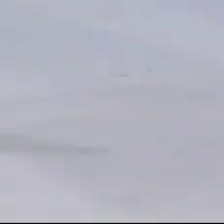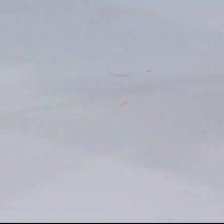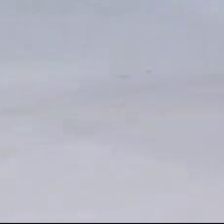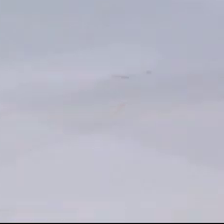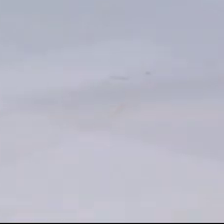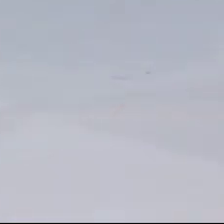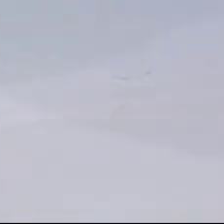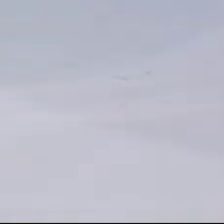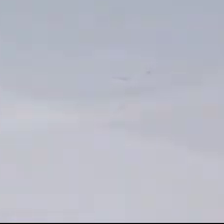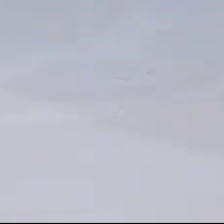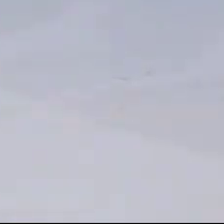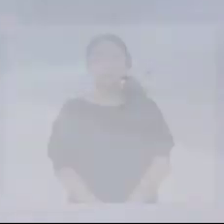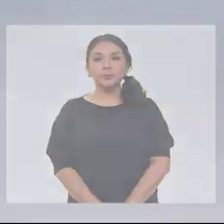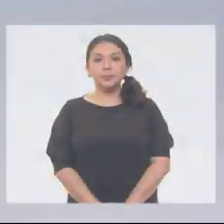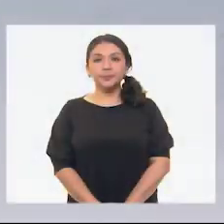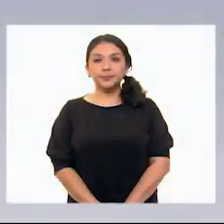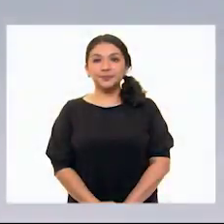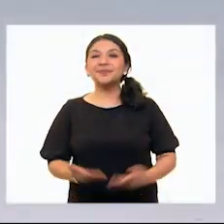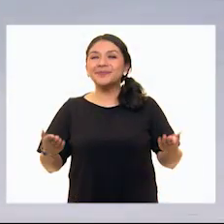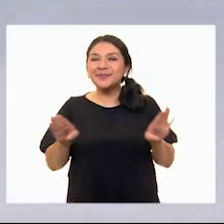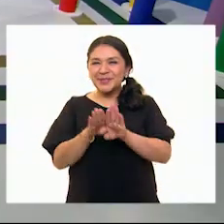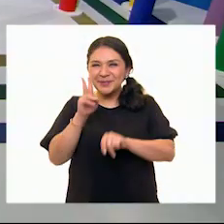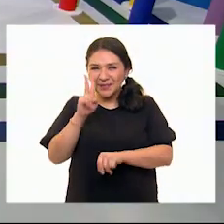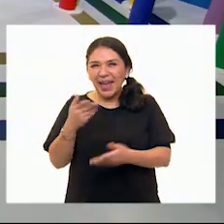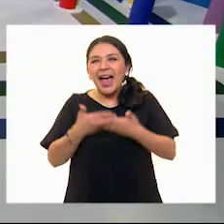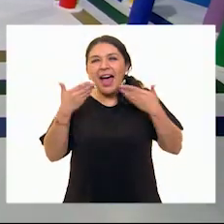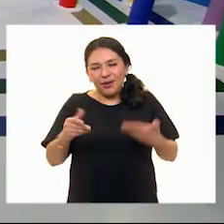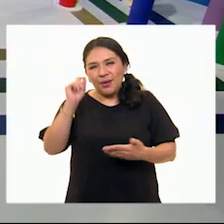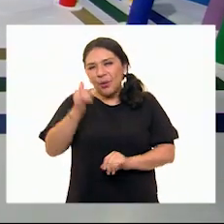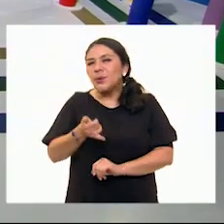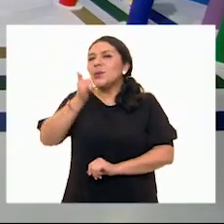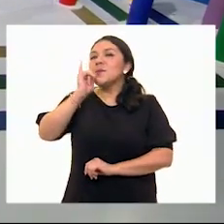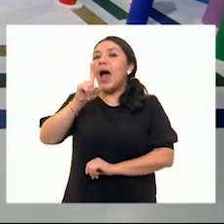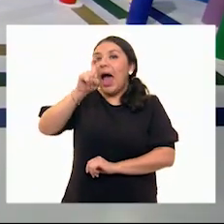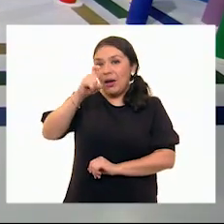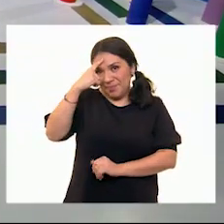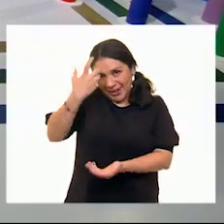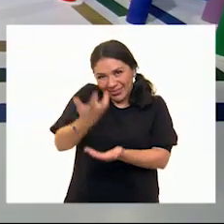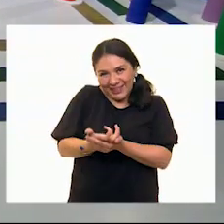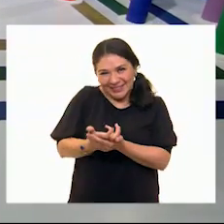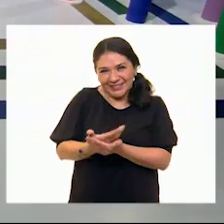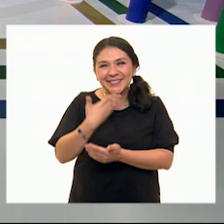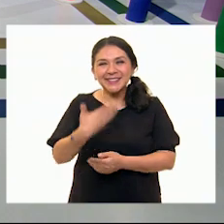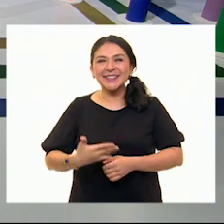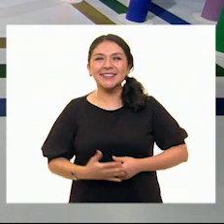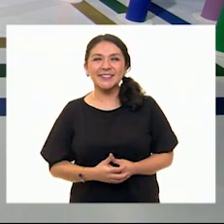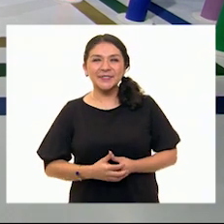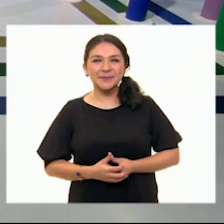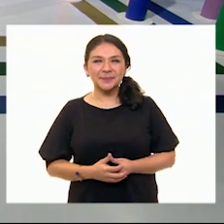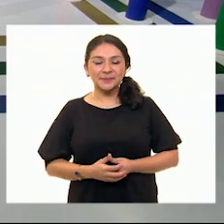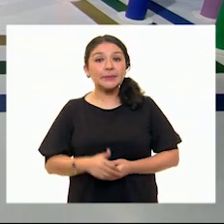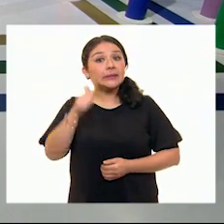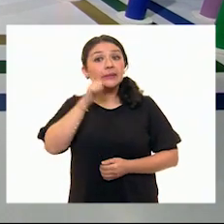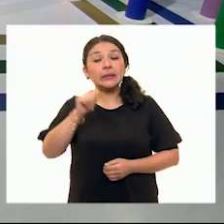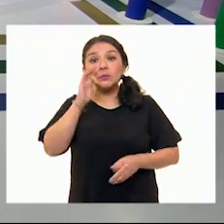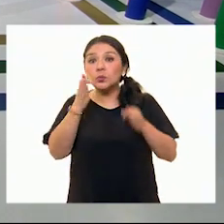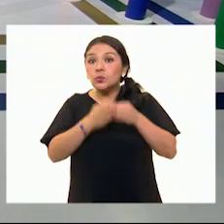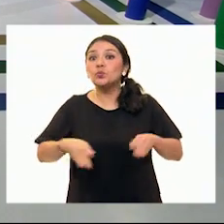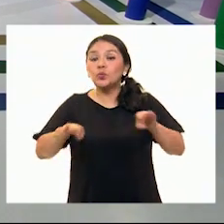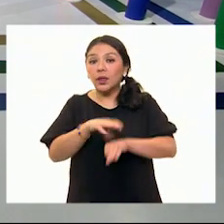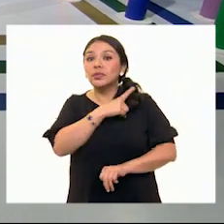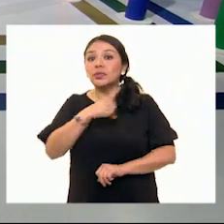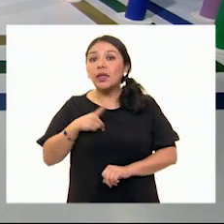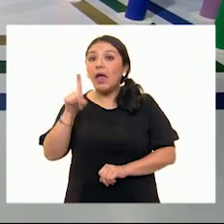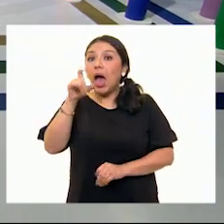¡Ah! ¡Bien! Pues hasta ahí. ¿Qué les parece si vamos a tomar? Un poco de agua. ¡Ay, me parece muy bien! Siempre es importante beber